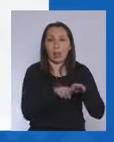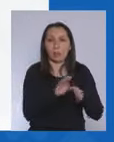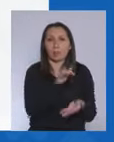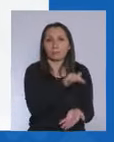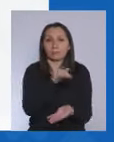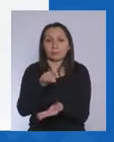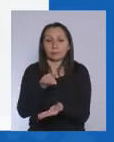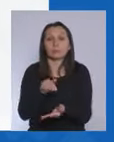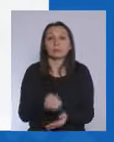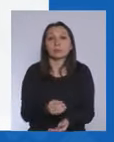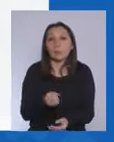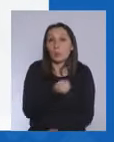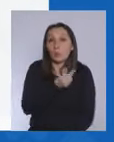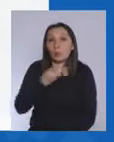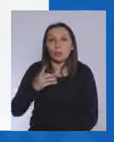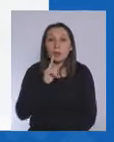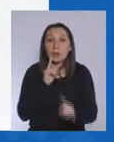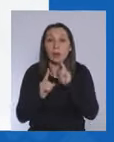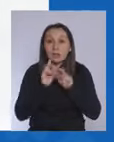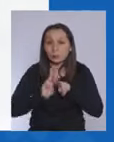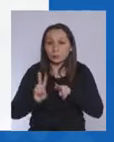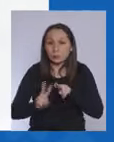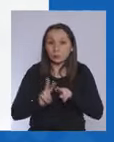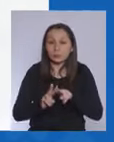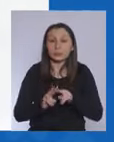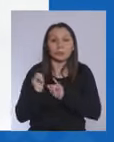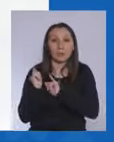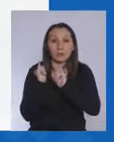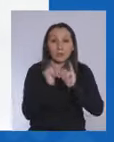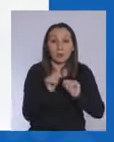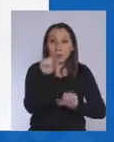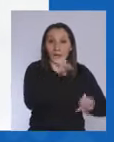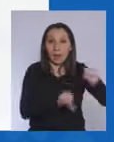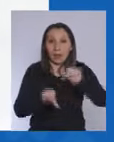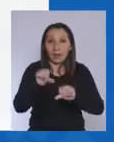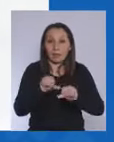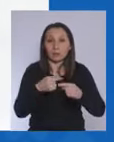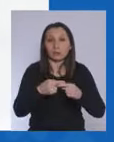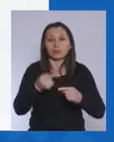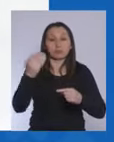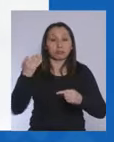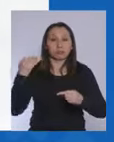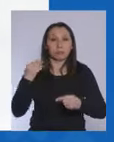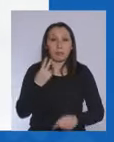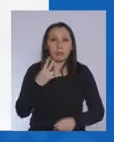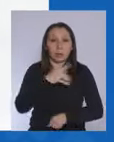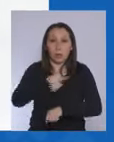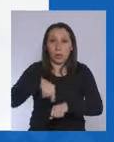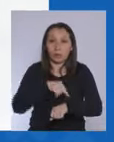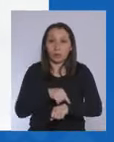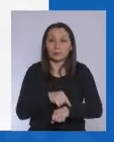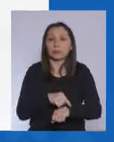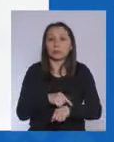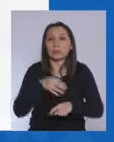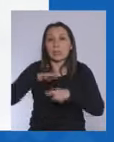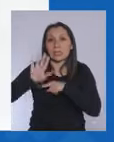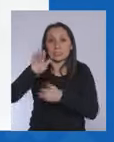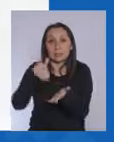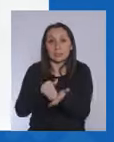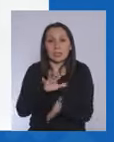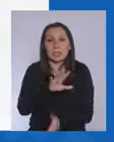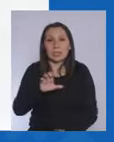a la cantidad de exámenes que se realizaron y se informaron con los laboratorios durante las últimas 24 horas tenemos 15 mil